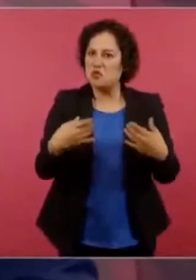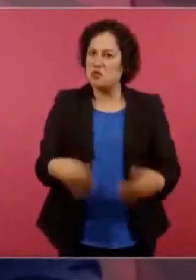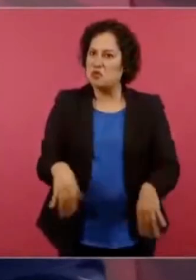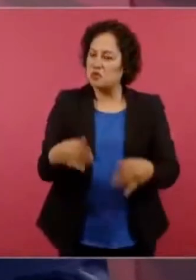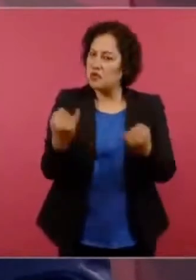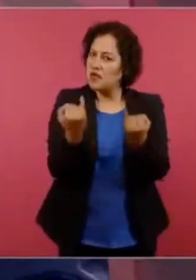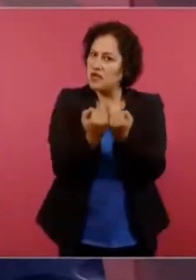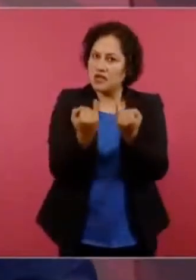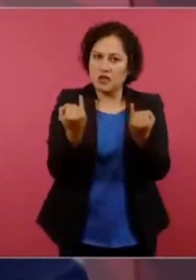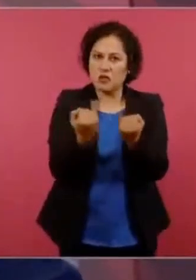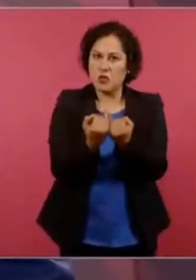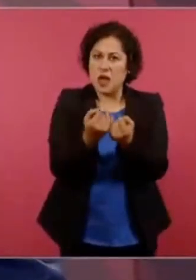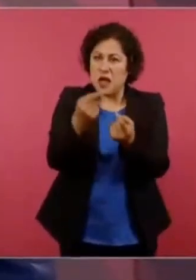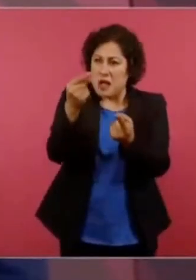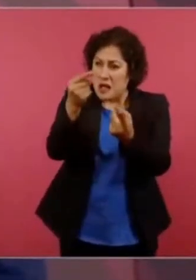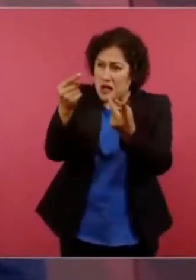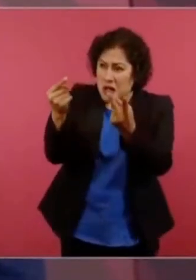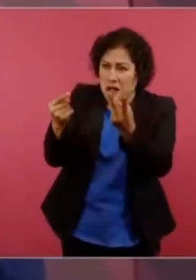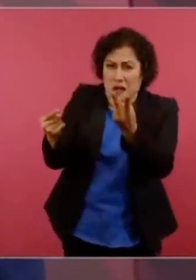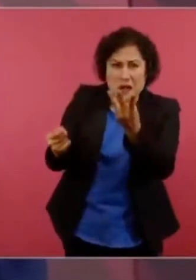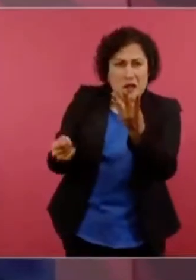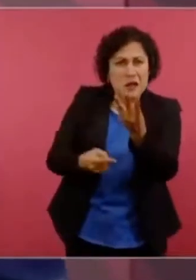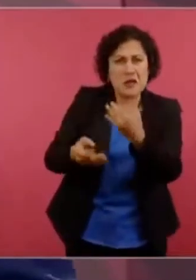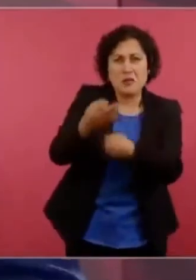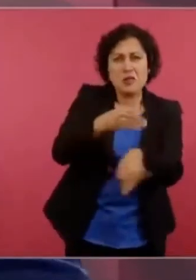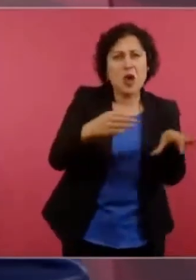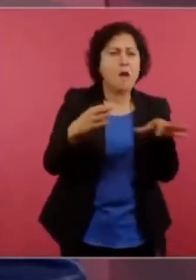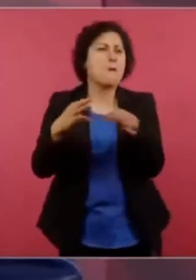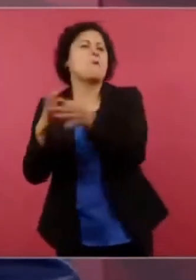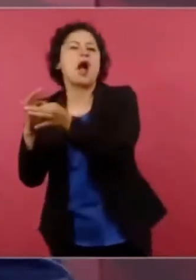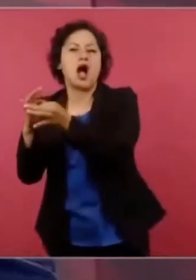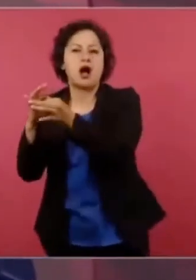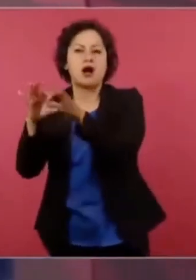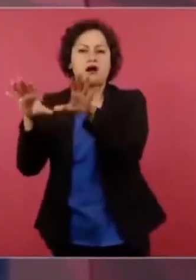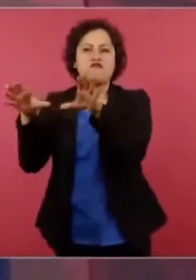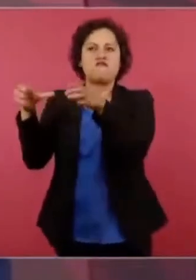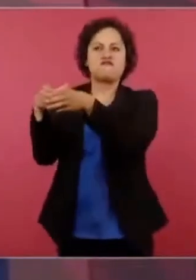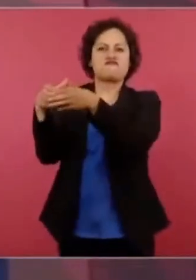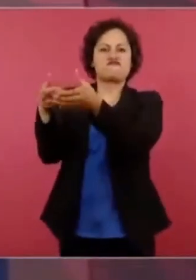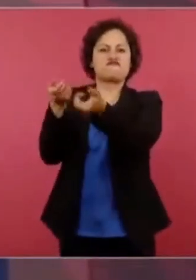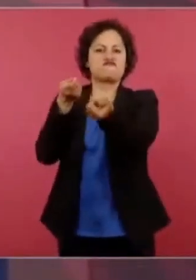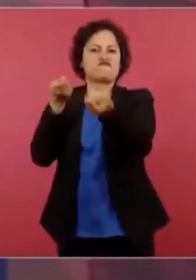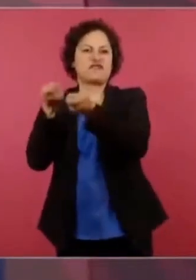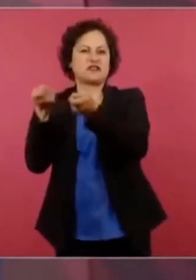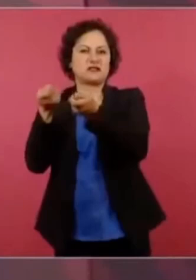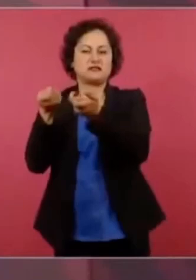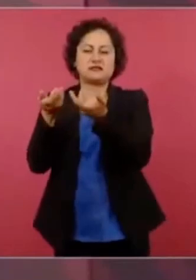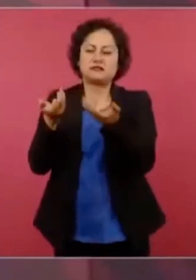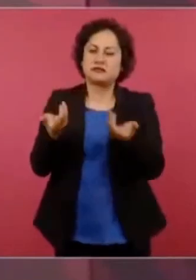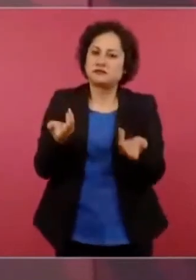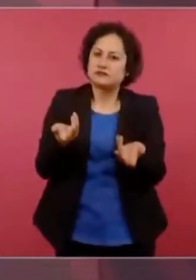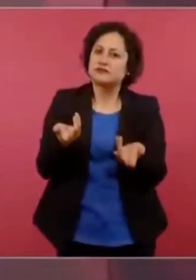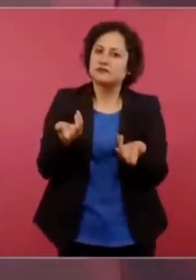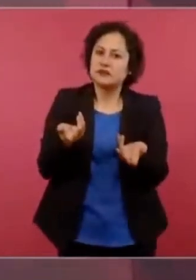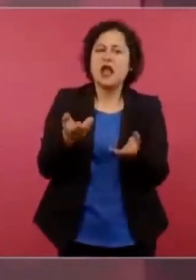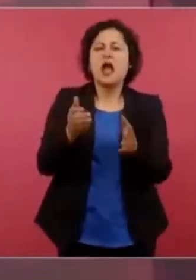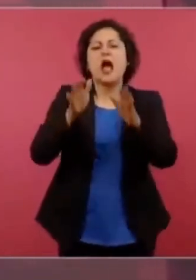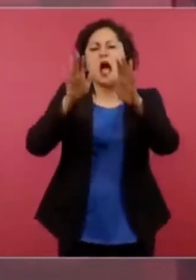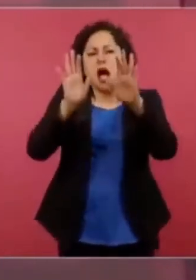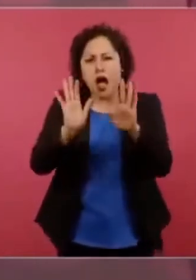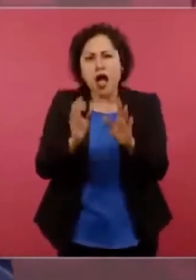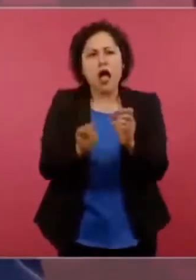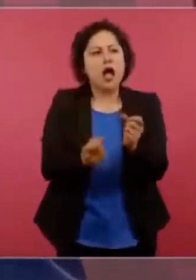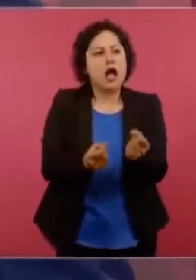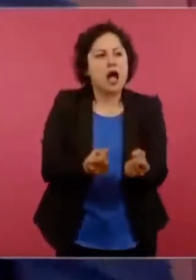entregada por completo, con honrosas excepciones de